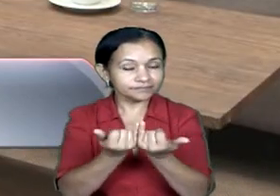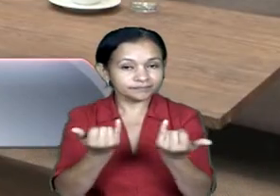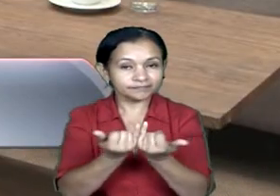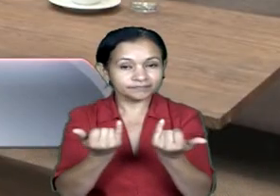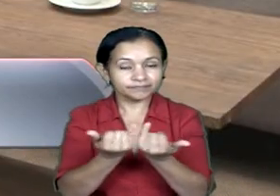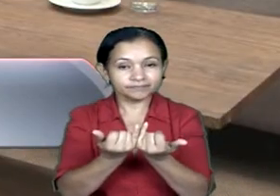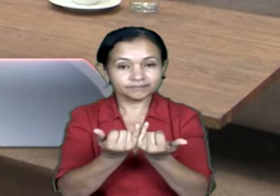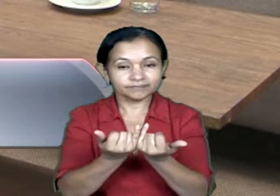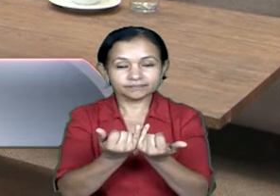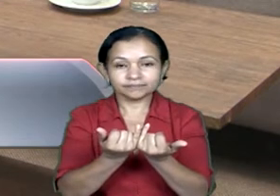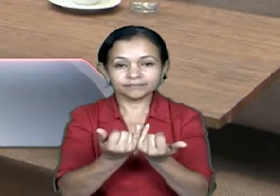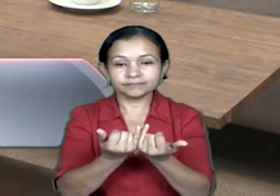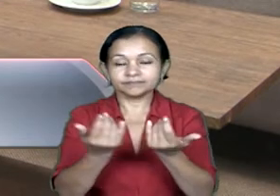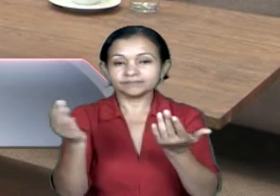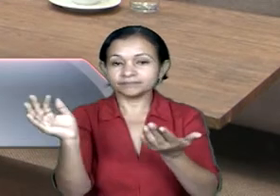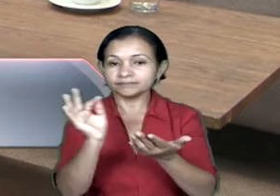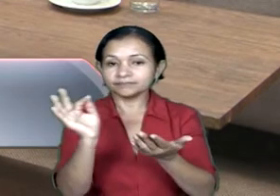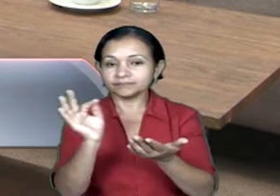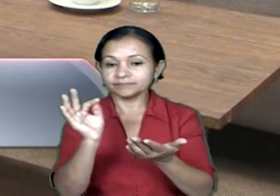sistema de